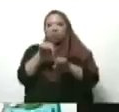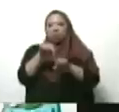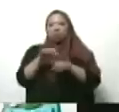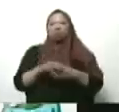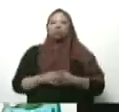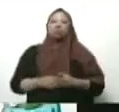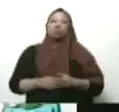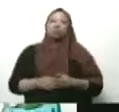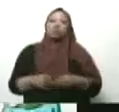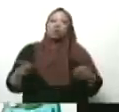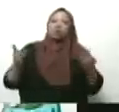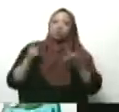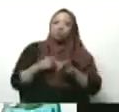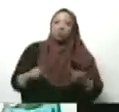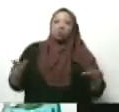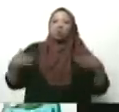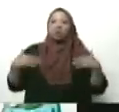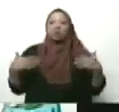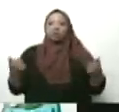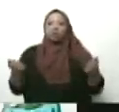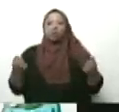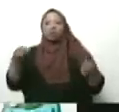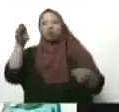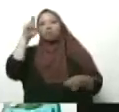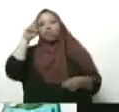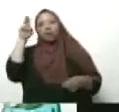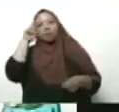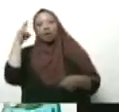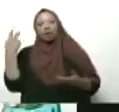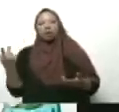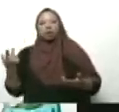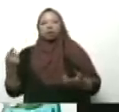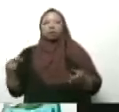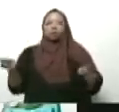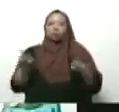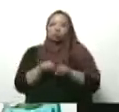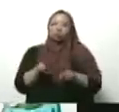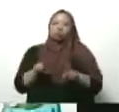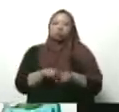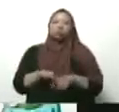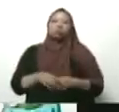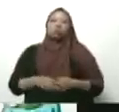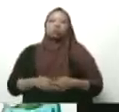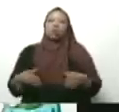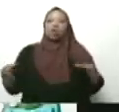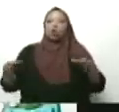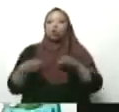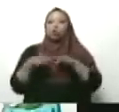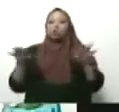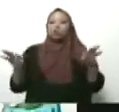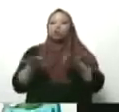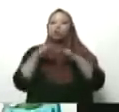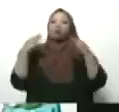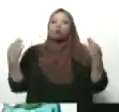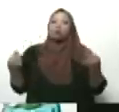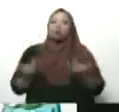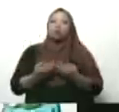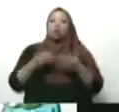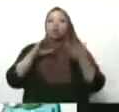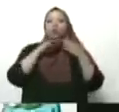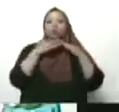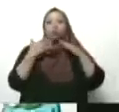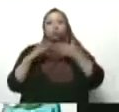individuo perjudica la salud física y mental aísla al consumidor del grupo familiar de sus amigos de su comunidad